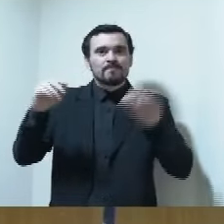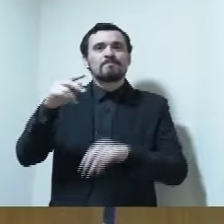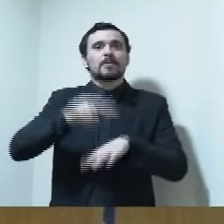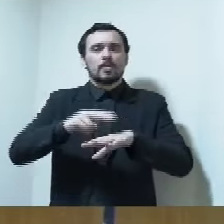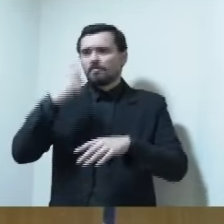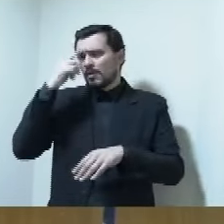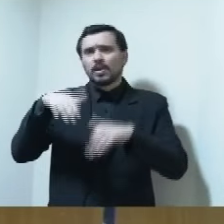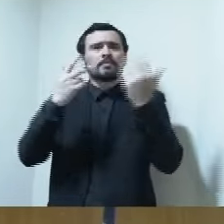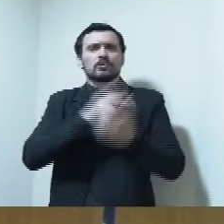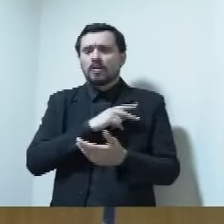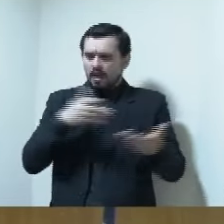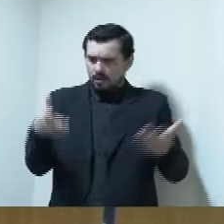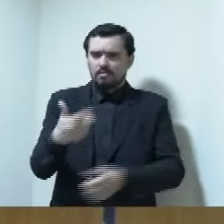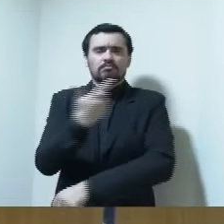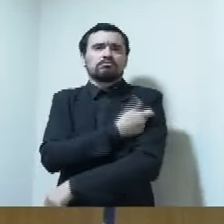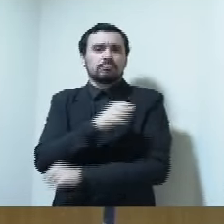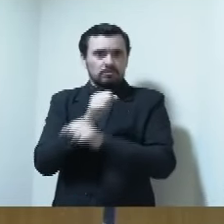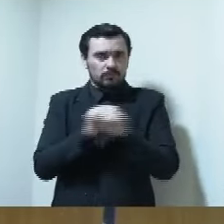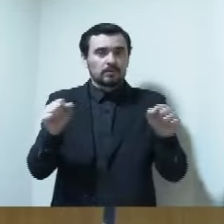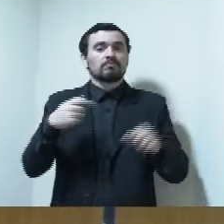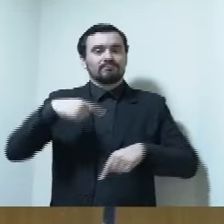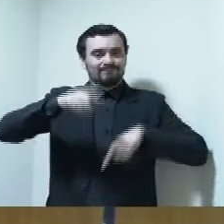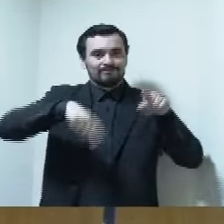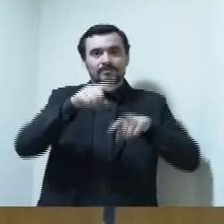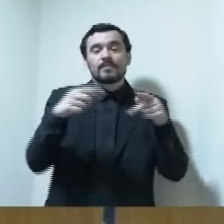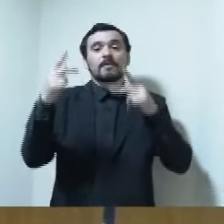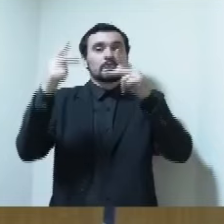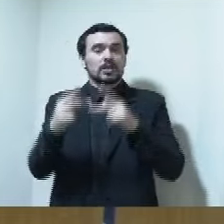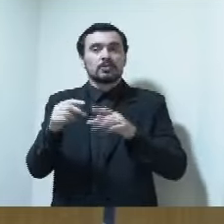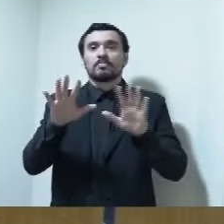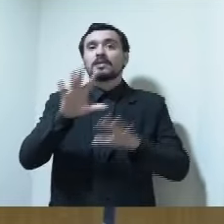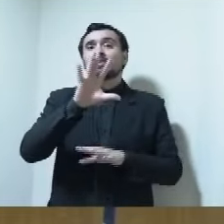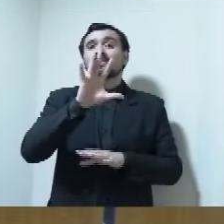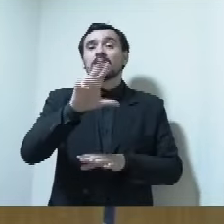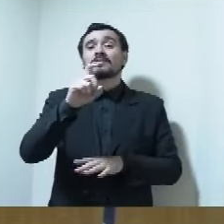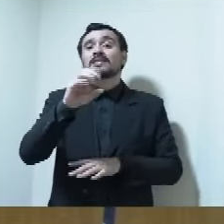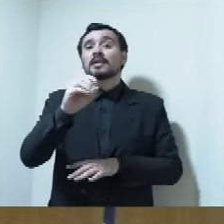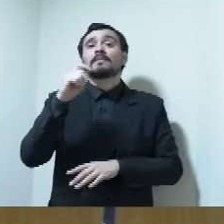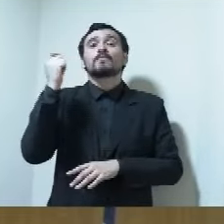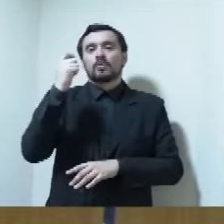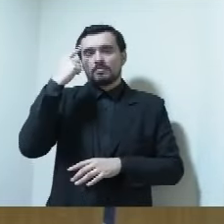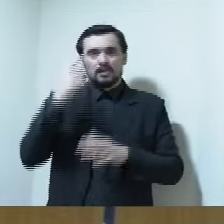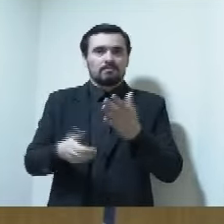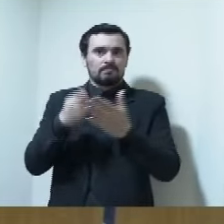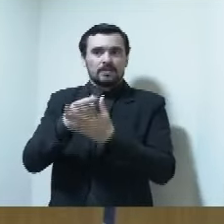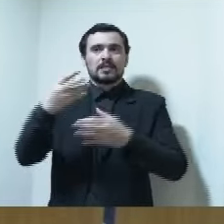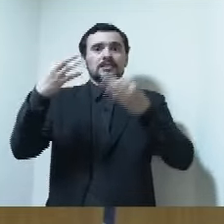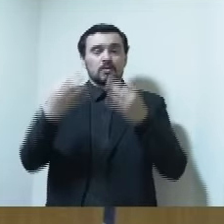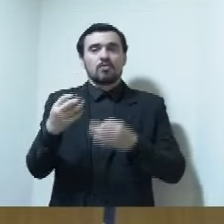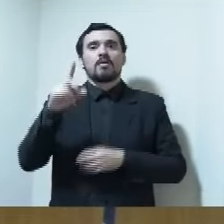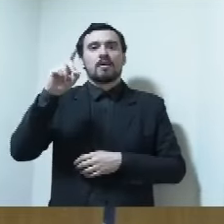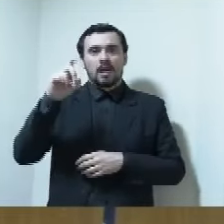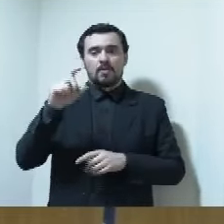ciudadano de forma inmediata. Estamos gestionando proyectos por más de 570 millones para asegurar el acceso al agua